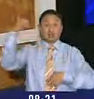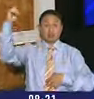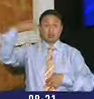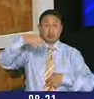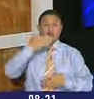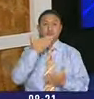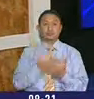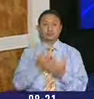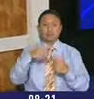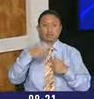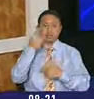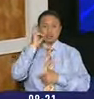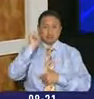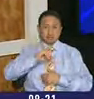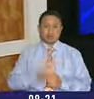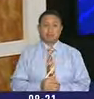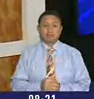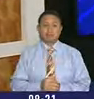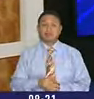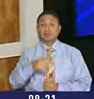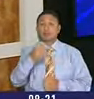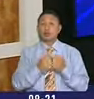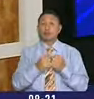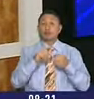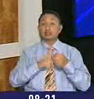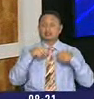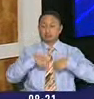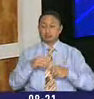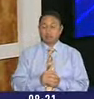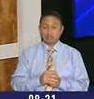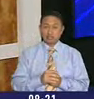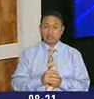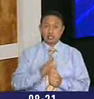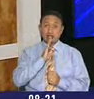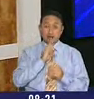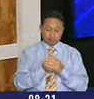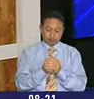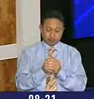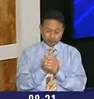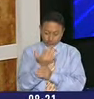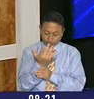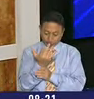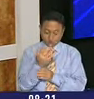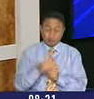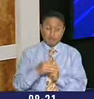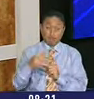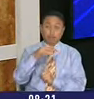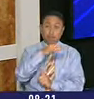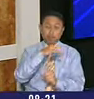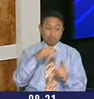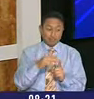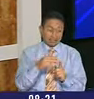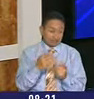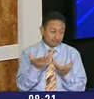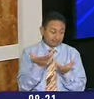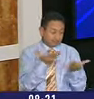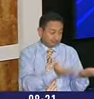usted por desayunar con nosotros. Males de Quito, tuberías rotas, parques mal